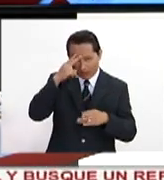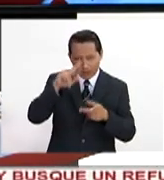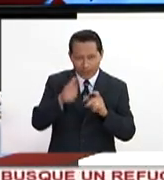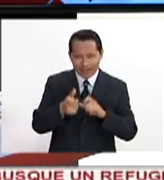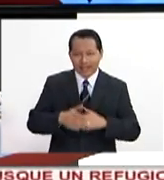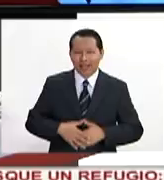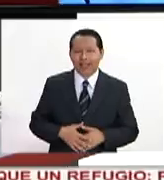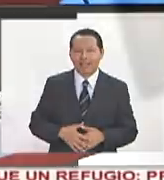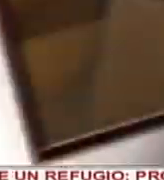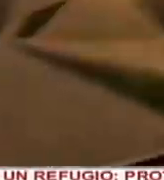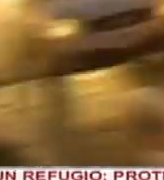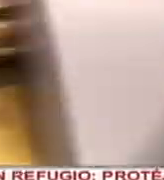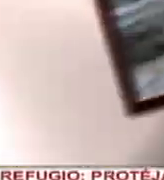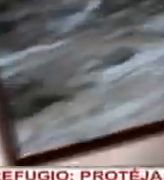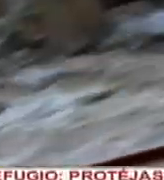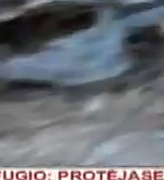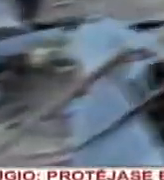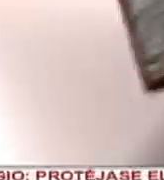al día.